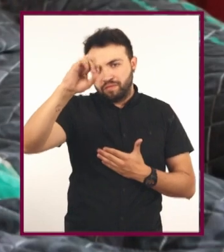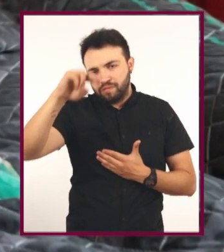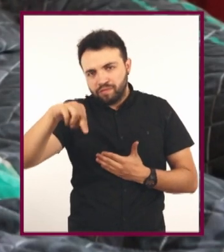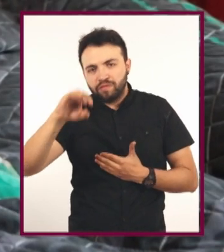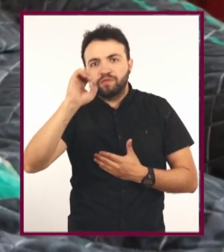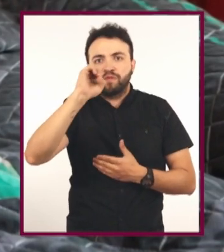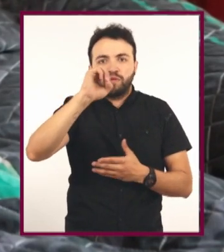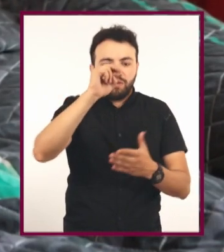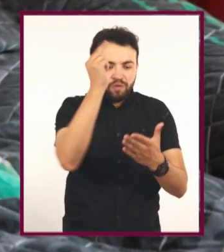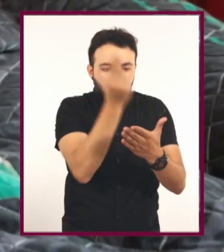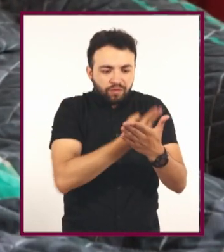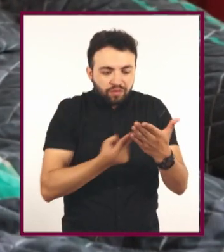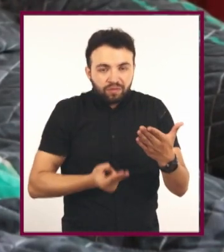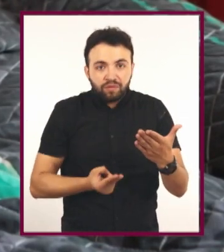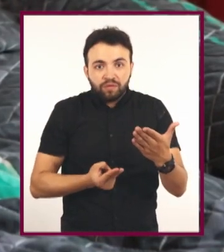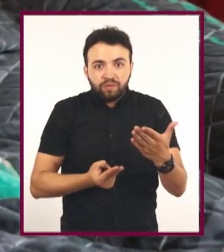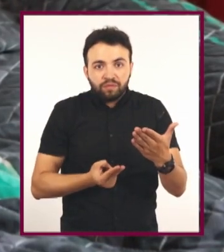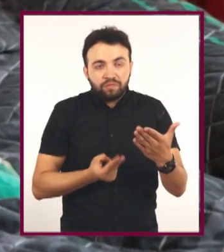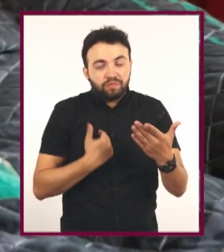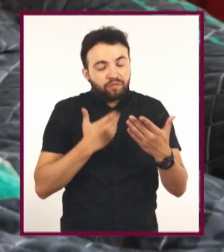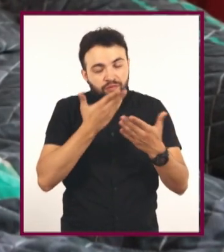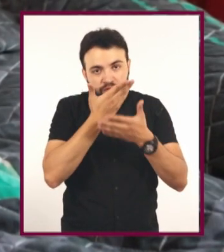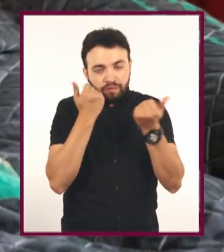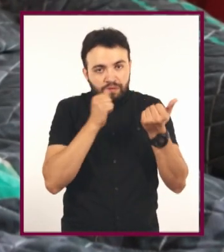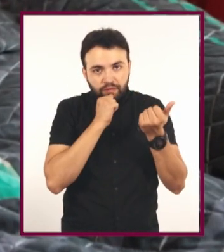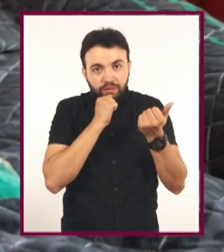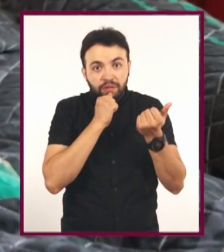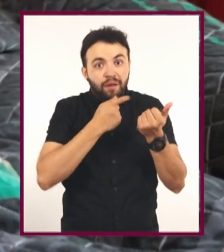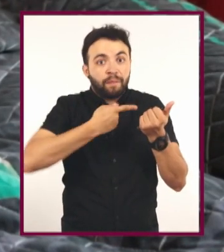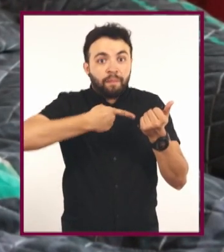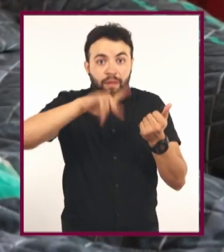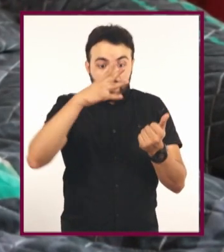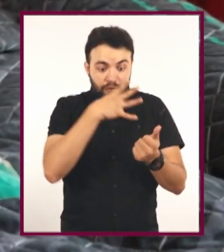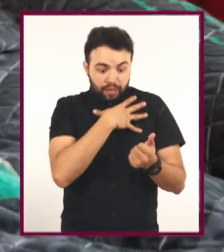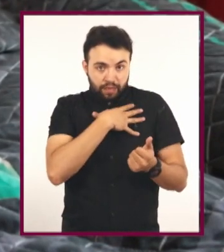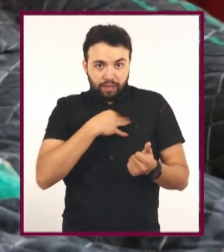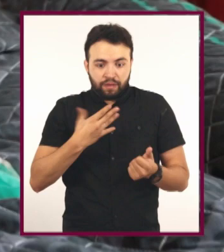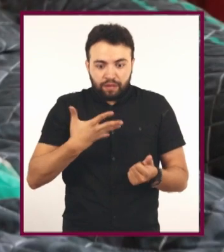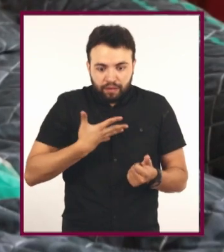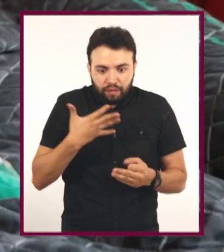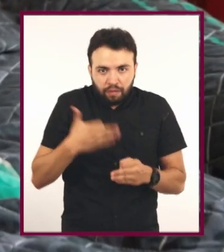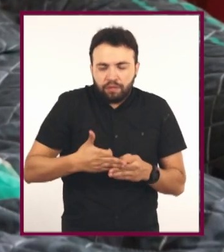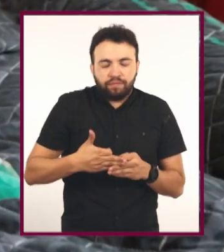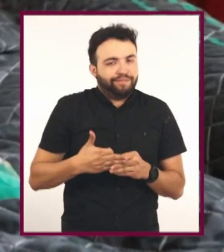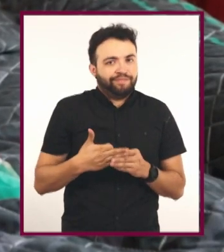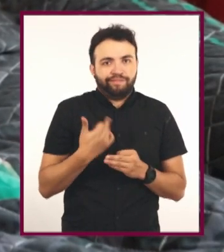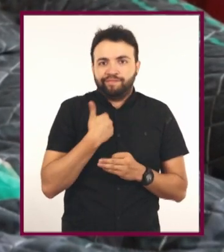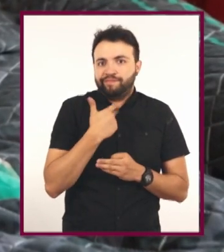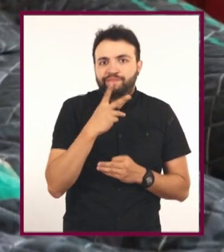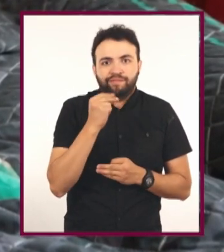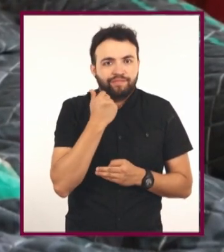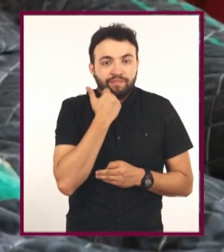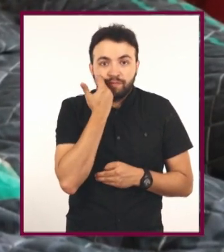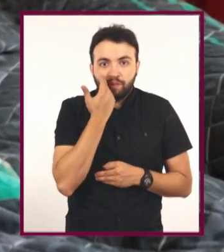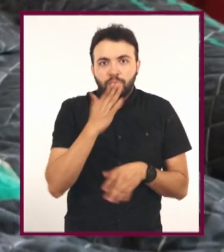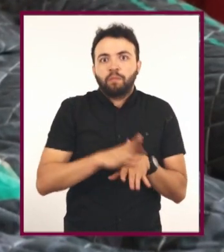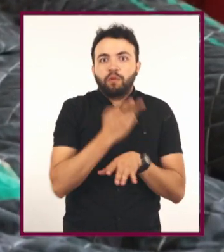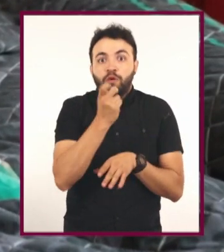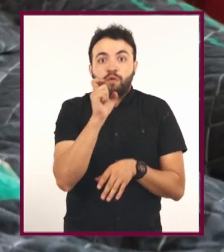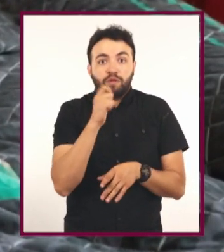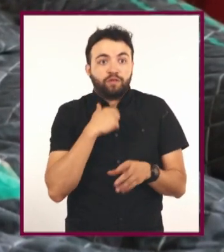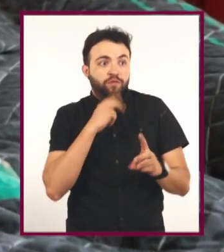comunicación o diseño gráfico, sé que lo que quiero es no tener un hijo. Por eso cuando entro en